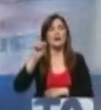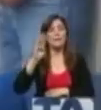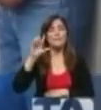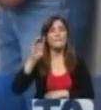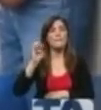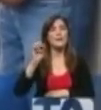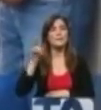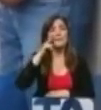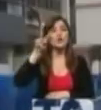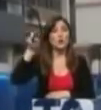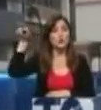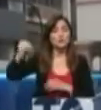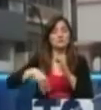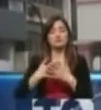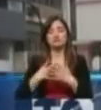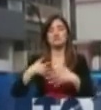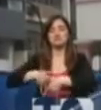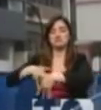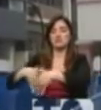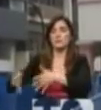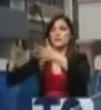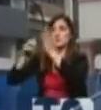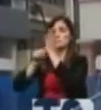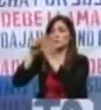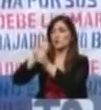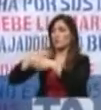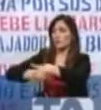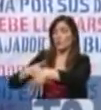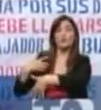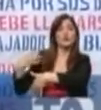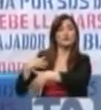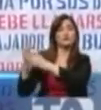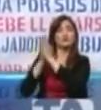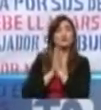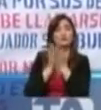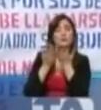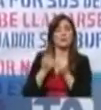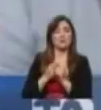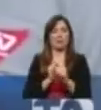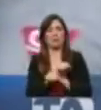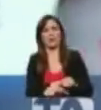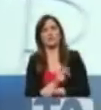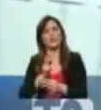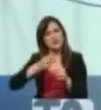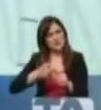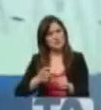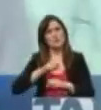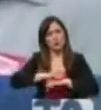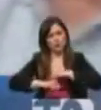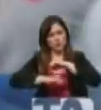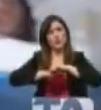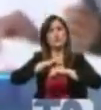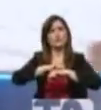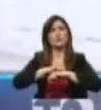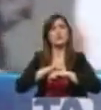realizaron nuevamente un plantón, esta vez en los bajos del Ministerio del Trabajo. Solicitan no ser invisibilizados y formar parte de la reestructuración de